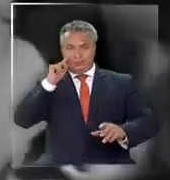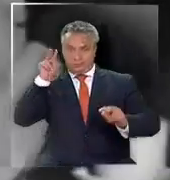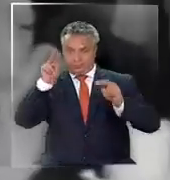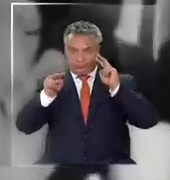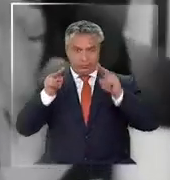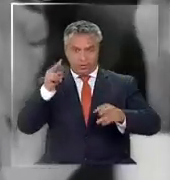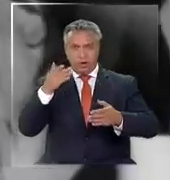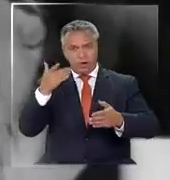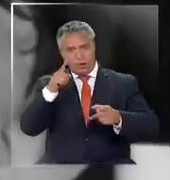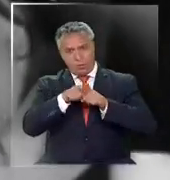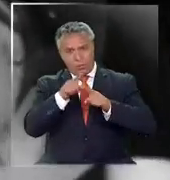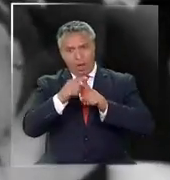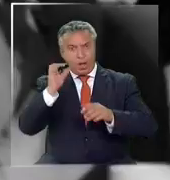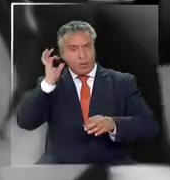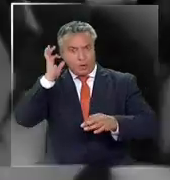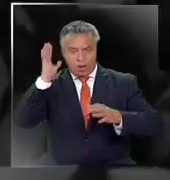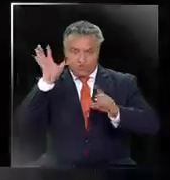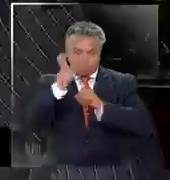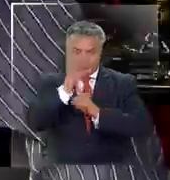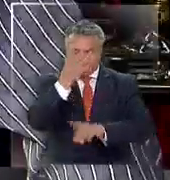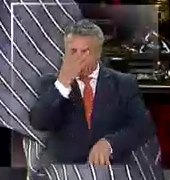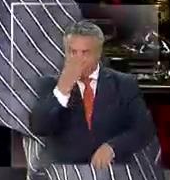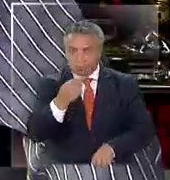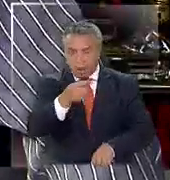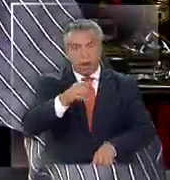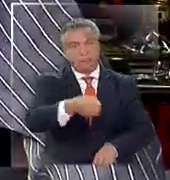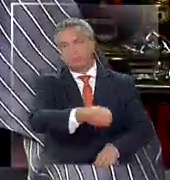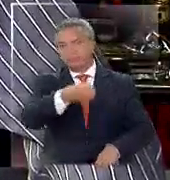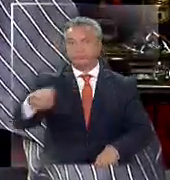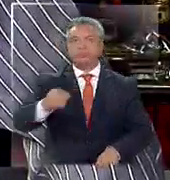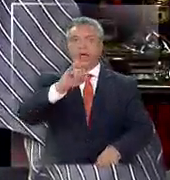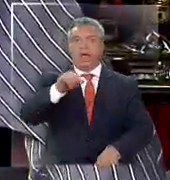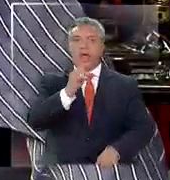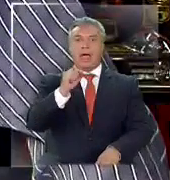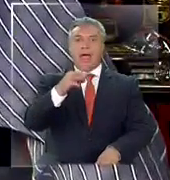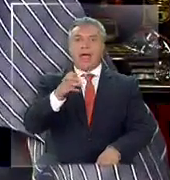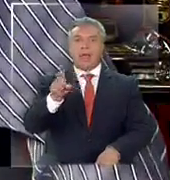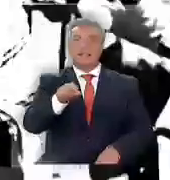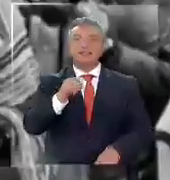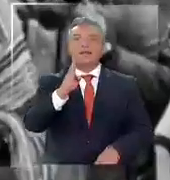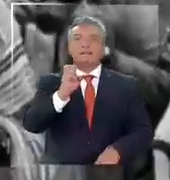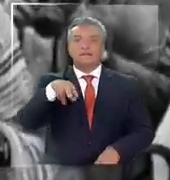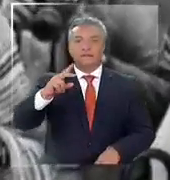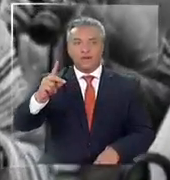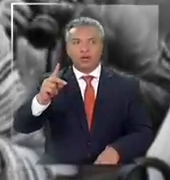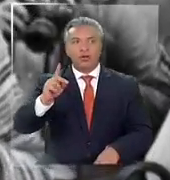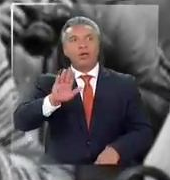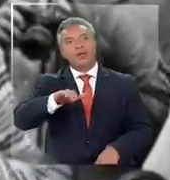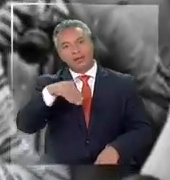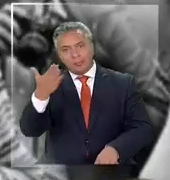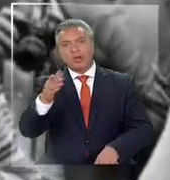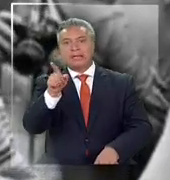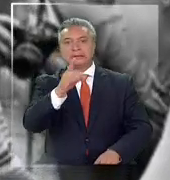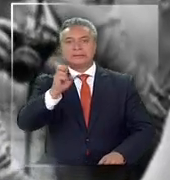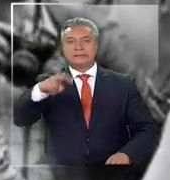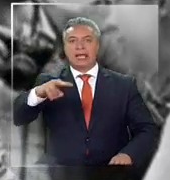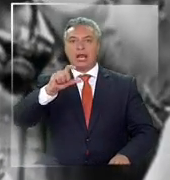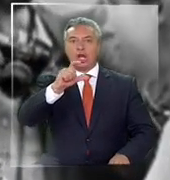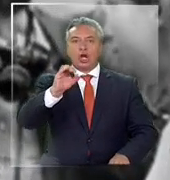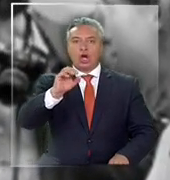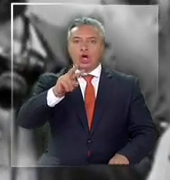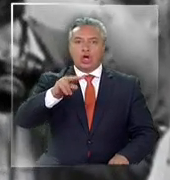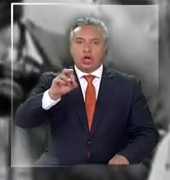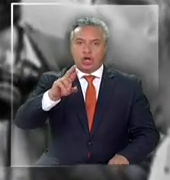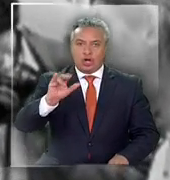aprovechado por la serie James Bond, y por eso yo creo que fue el James Bond que siguió después de Sean Connery. Live and let die.